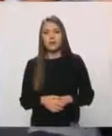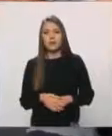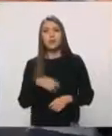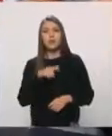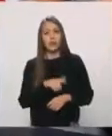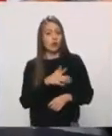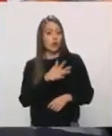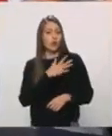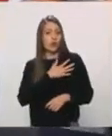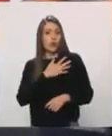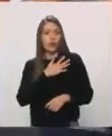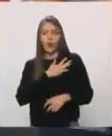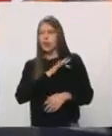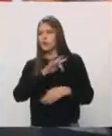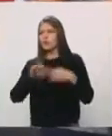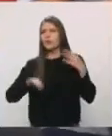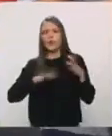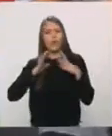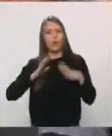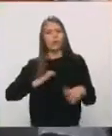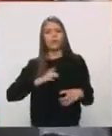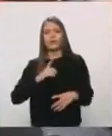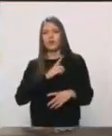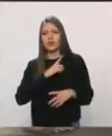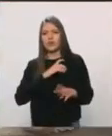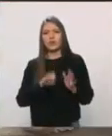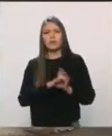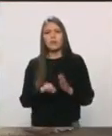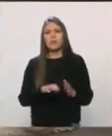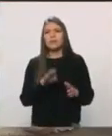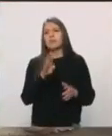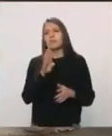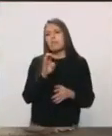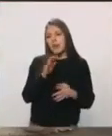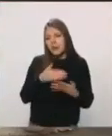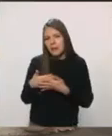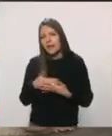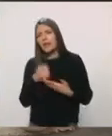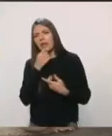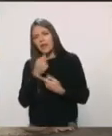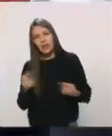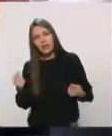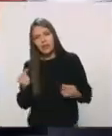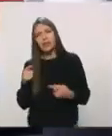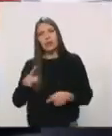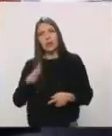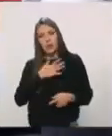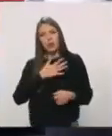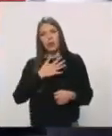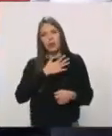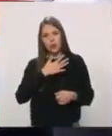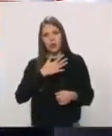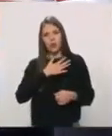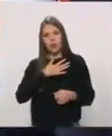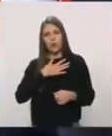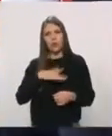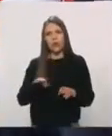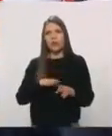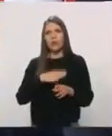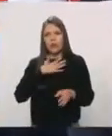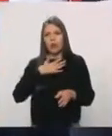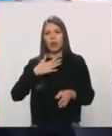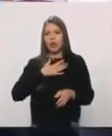un reflejo natural que todos tenemos. Entonces, en un bebé, en un niño, en un adulto, va a seguir tosiendo. O sea, si se está atragantando, va a empezar a